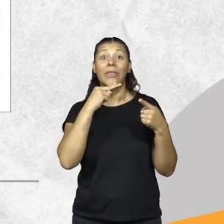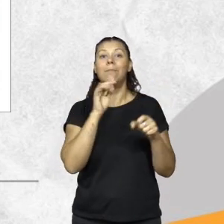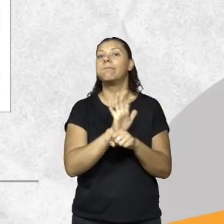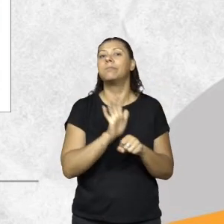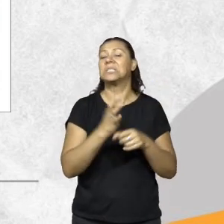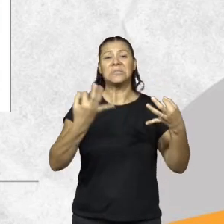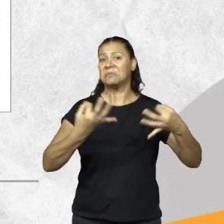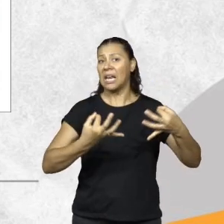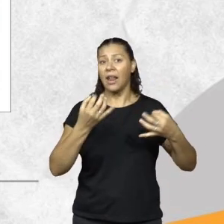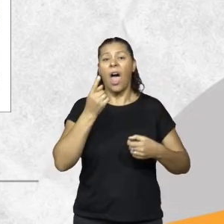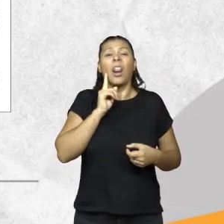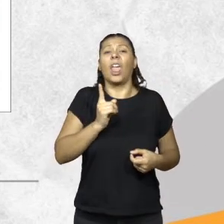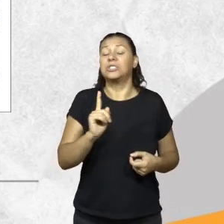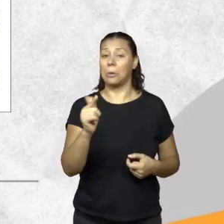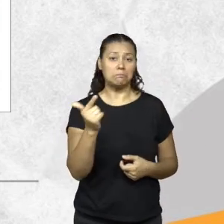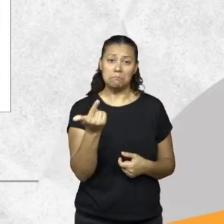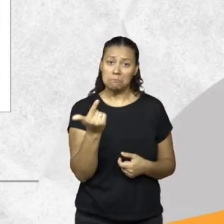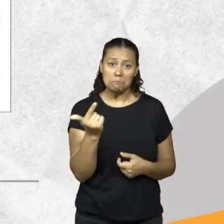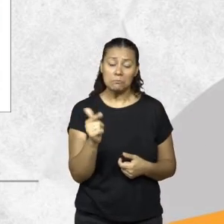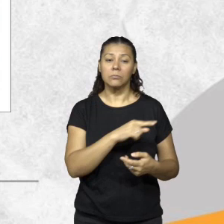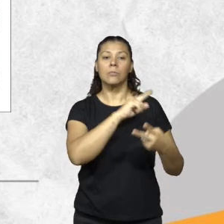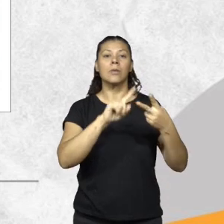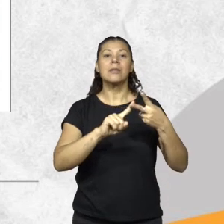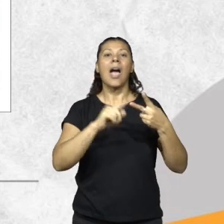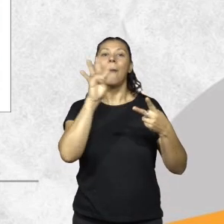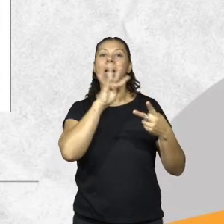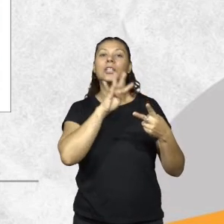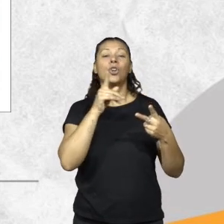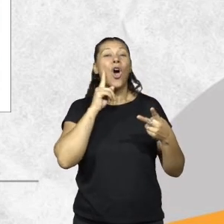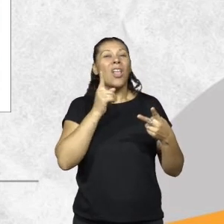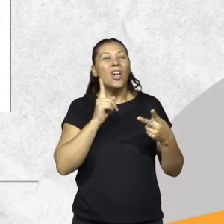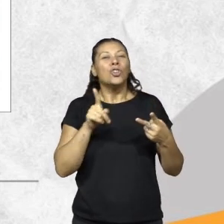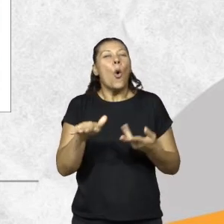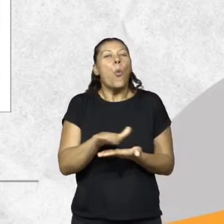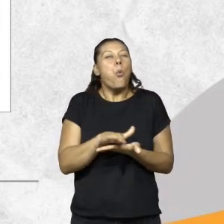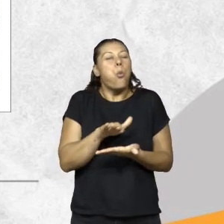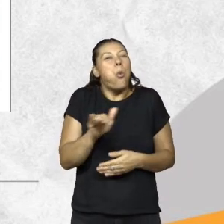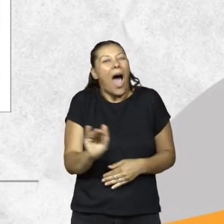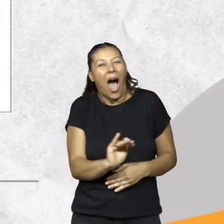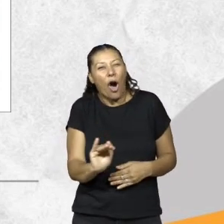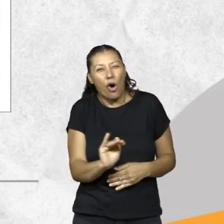riesgo. El amarillo es un riesgo bajo, es decir, hay un